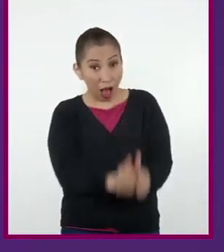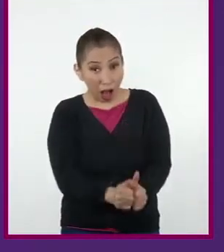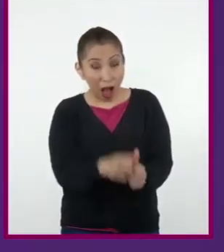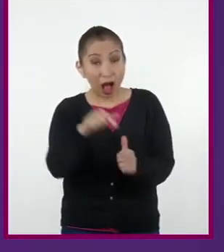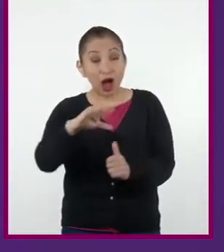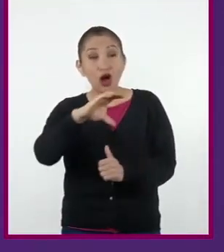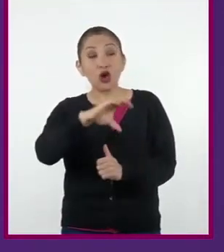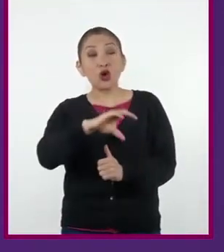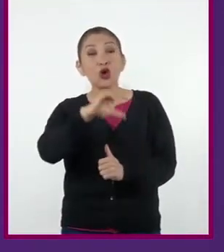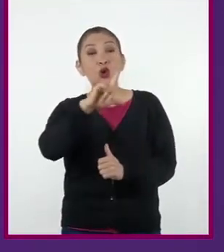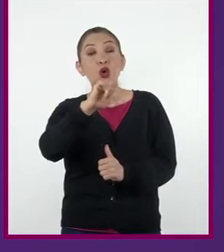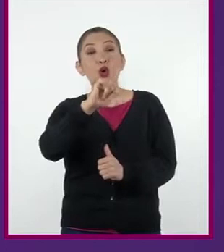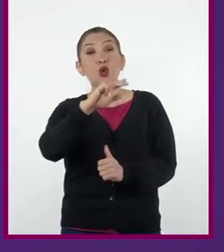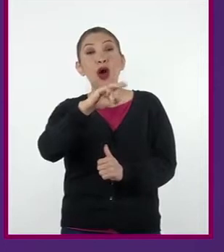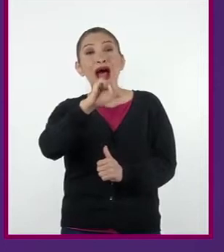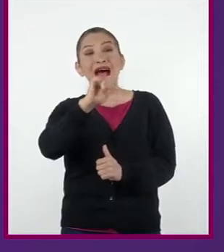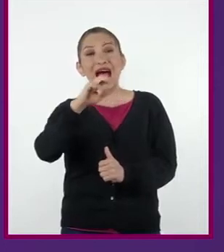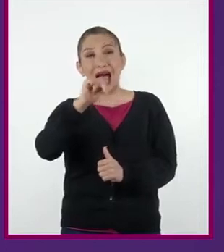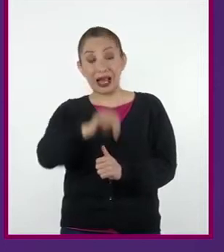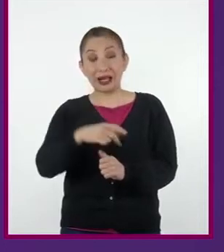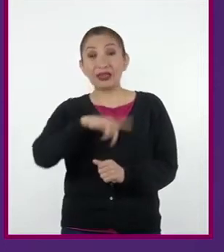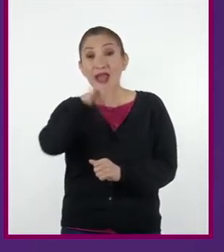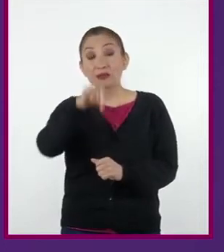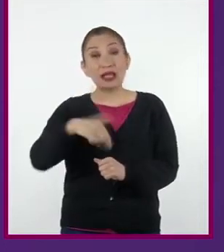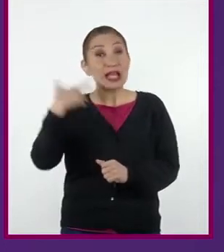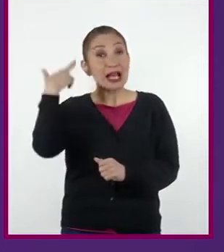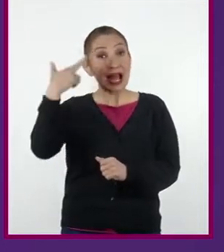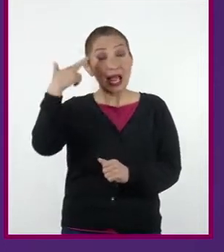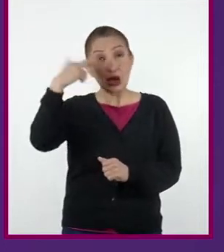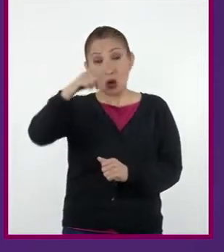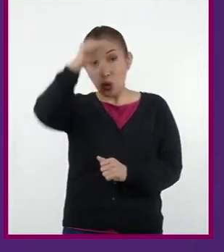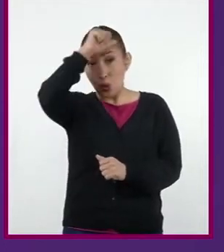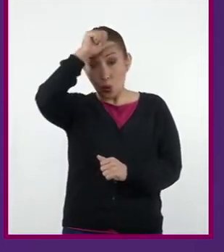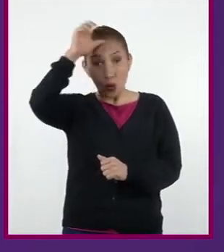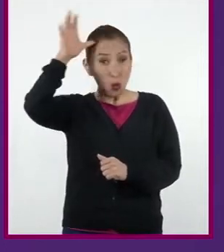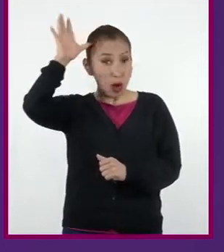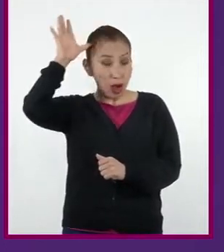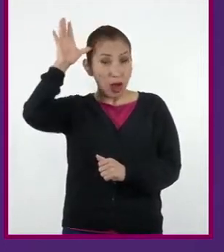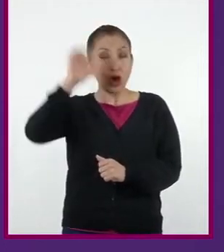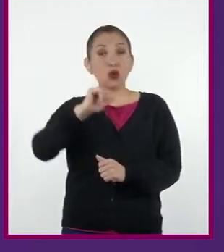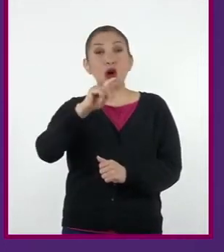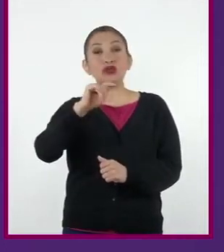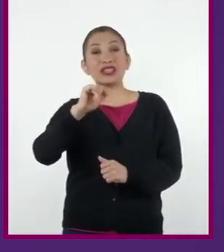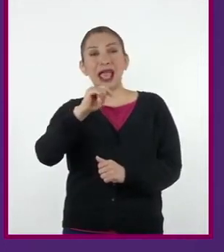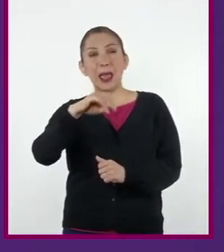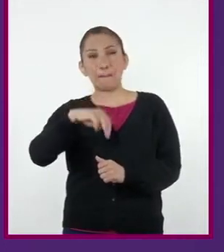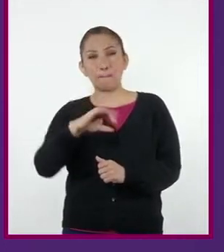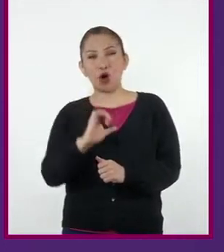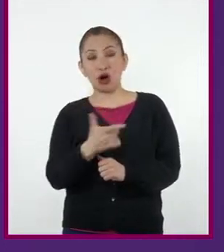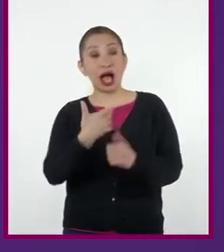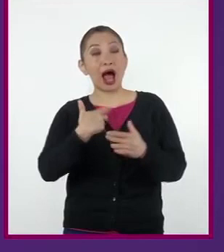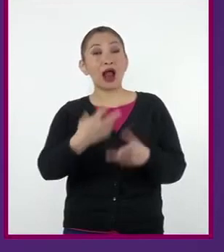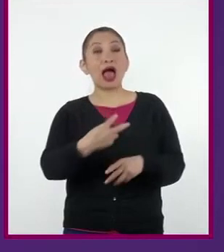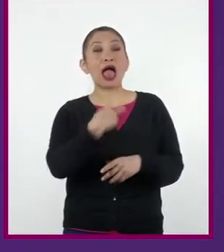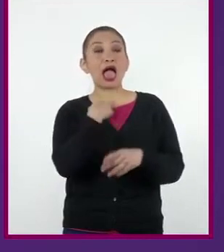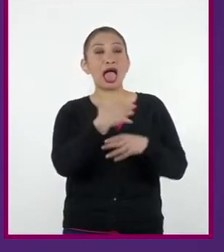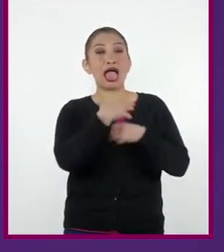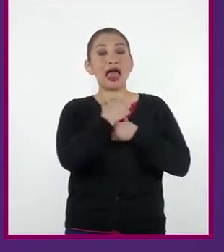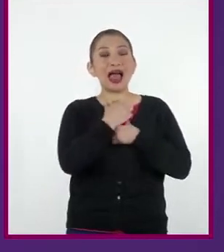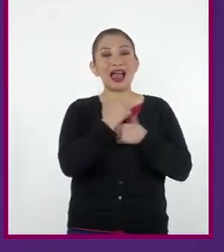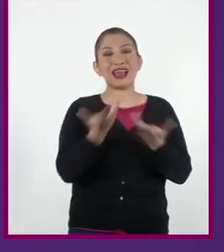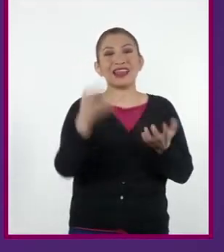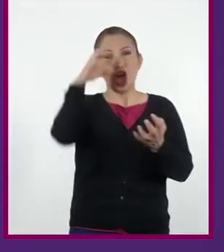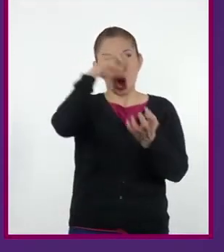en Culhuacán. A los pocos días, nuestro rey Cuauhtémoc, que ahora era prisionero del capitán Cortés